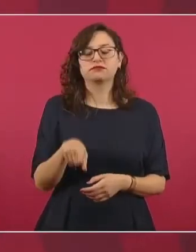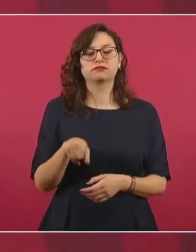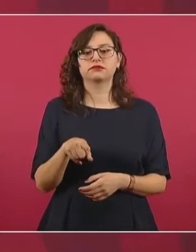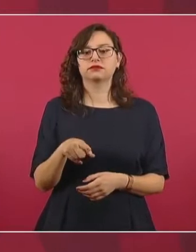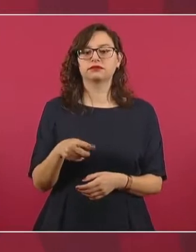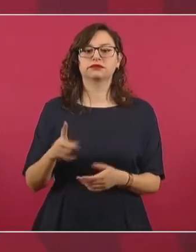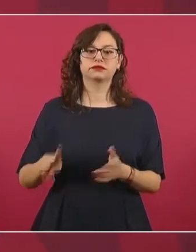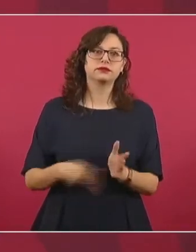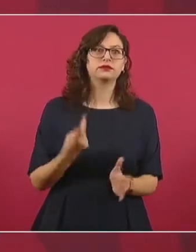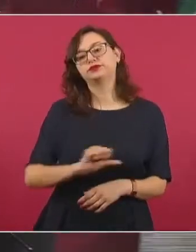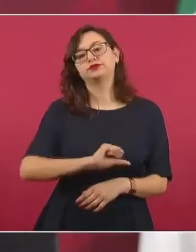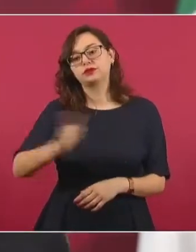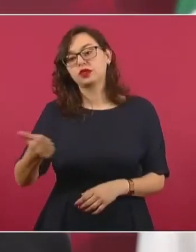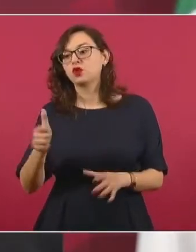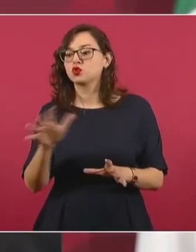la sociedad civil,